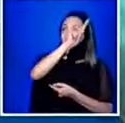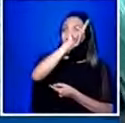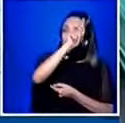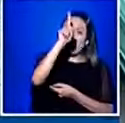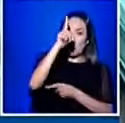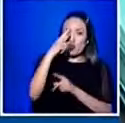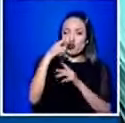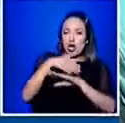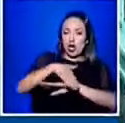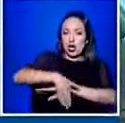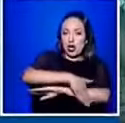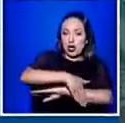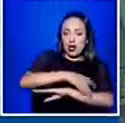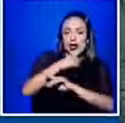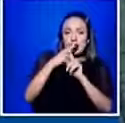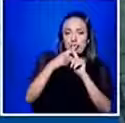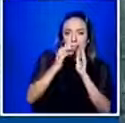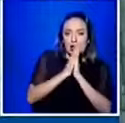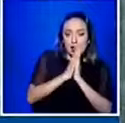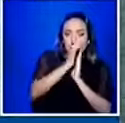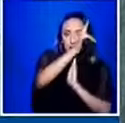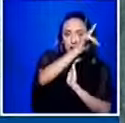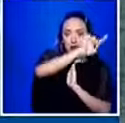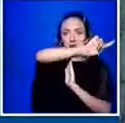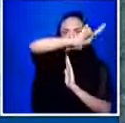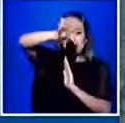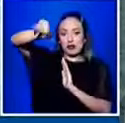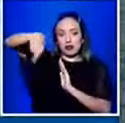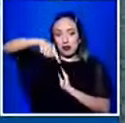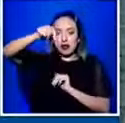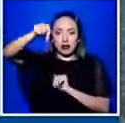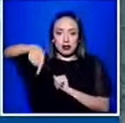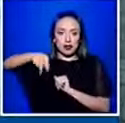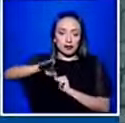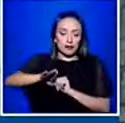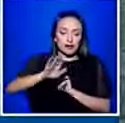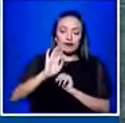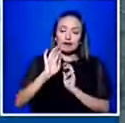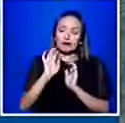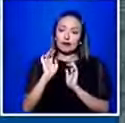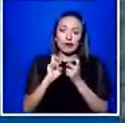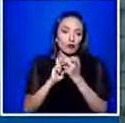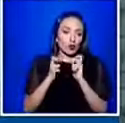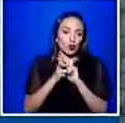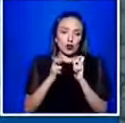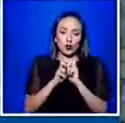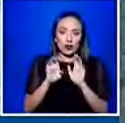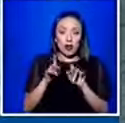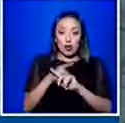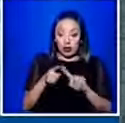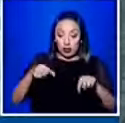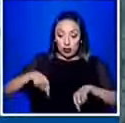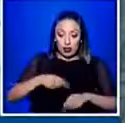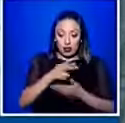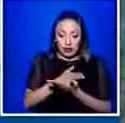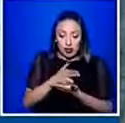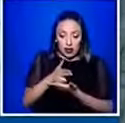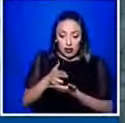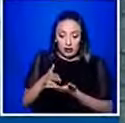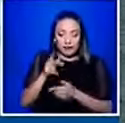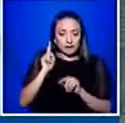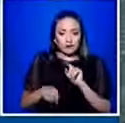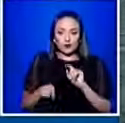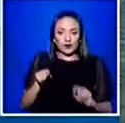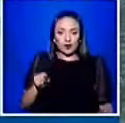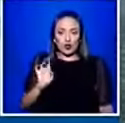iglesia, suben para arriba la Padre Carolo y se unen nuevamente a la Simón Bolívar. Otros salen por el barrio Valles del Sur